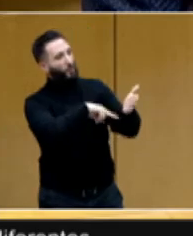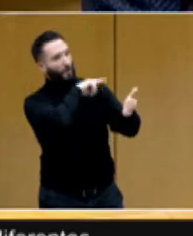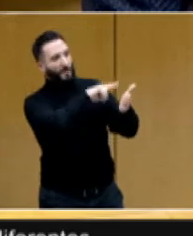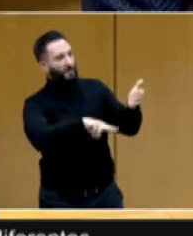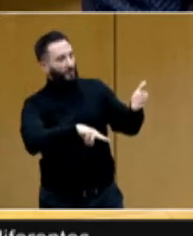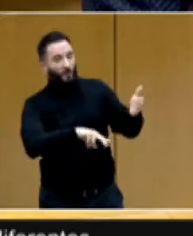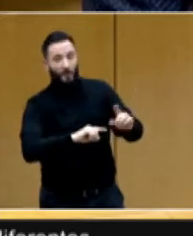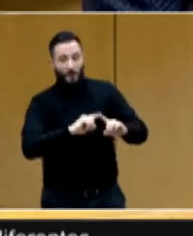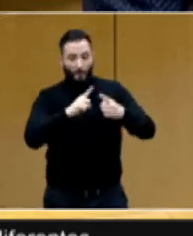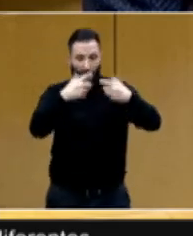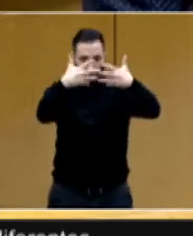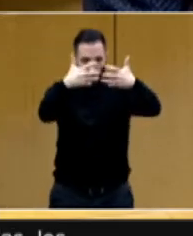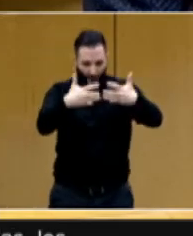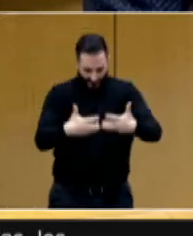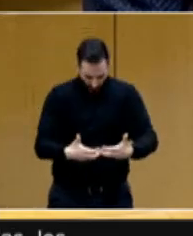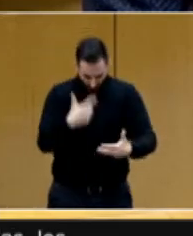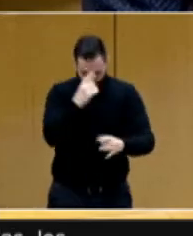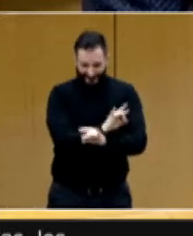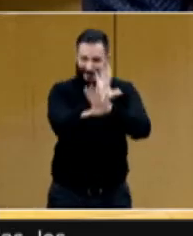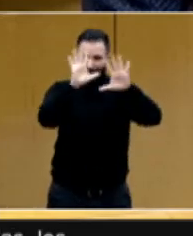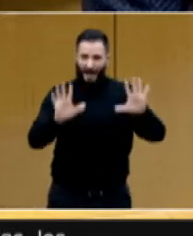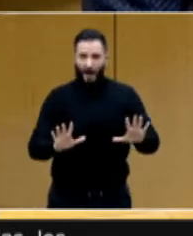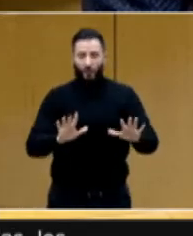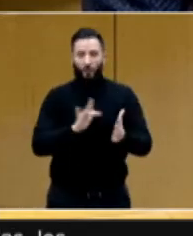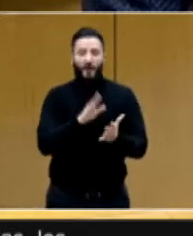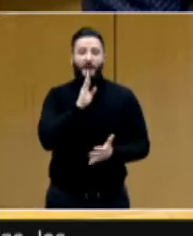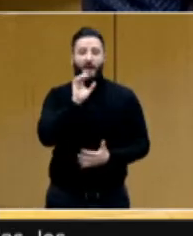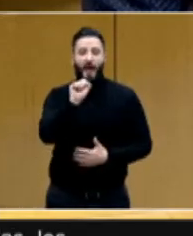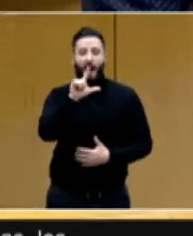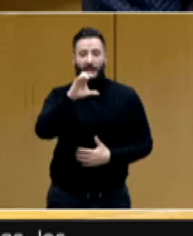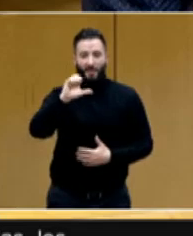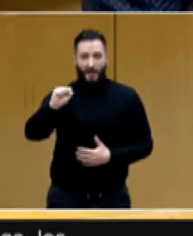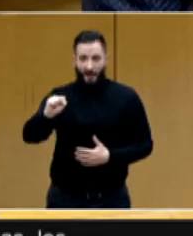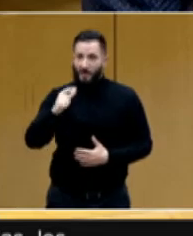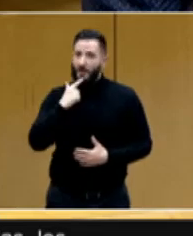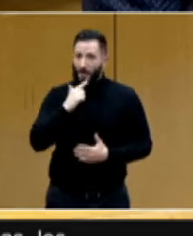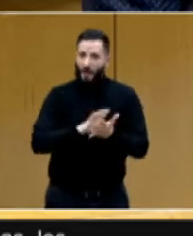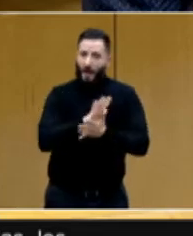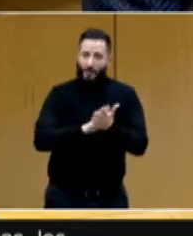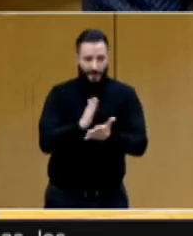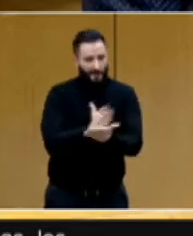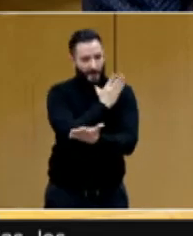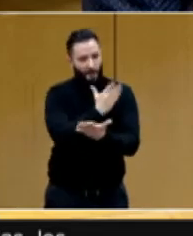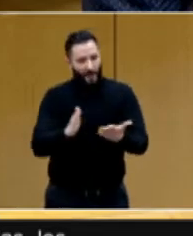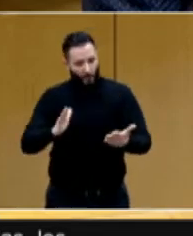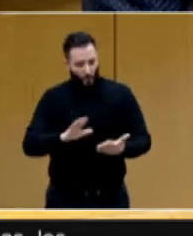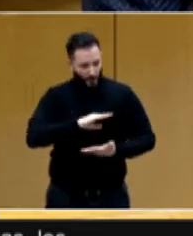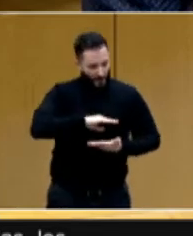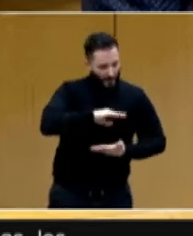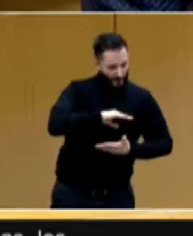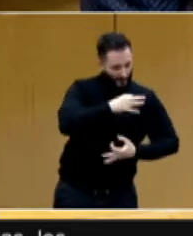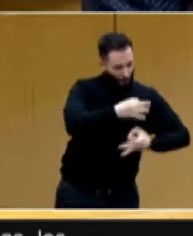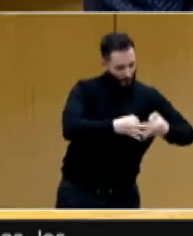son muy claros y son los que hacen y como ha dicho Alicia se desdibuja ya la diferenciación entre una capacidad jurídica y una capacidad de obrar